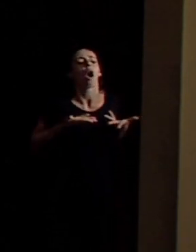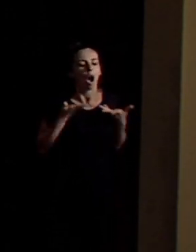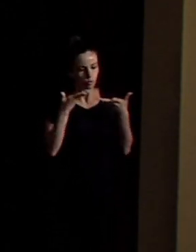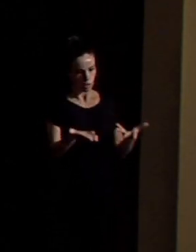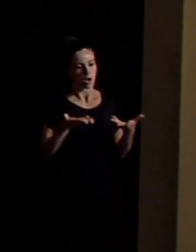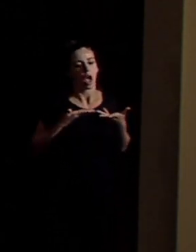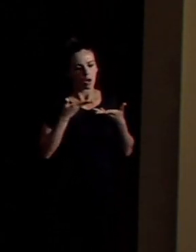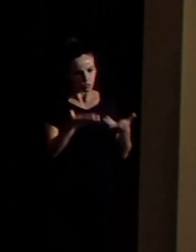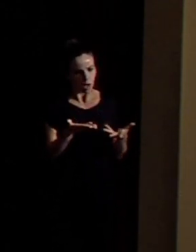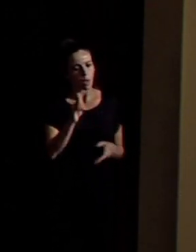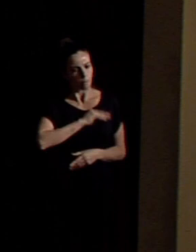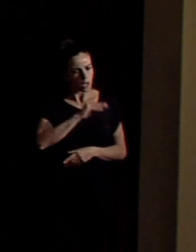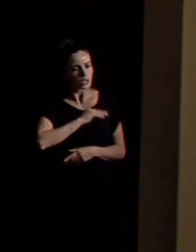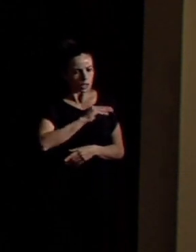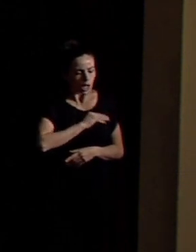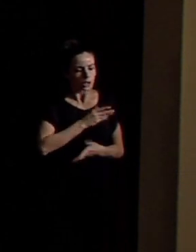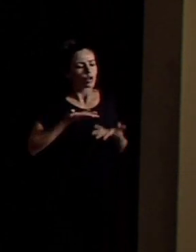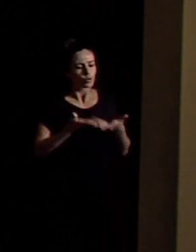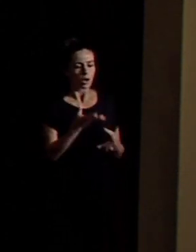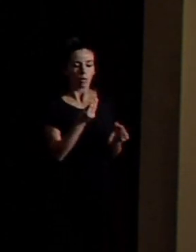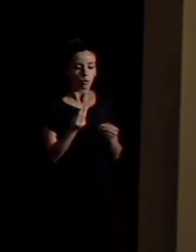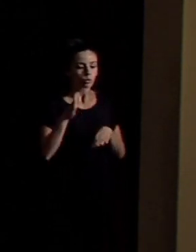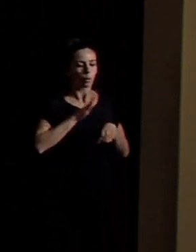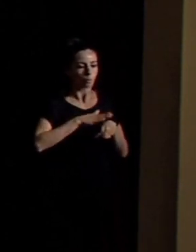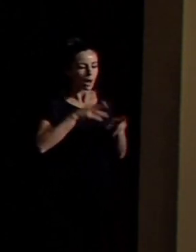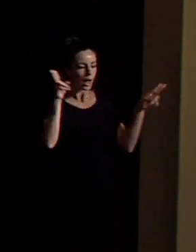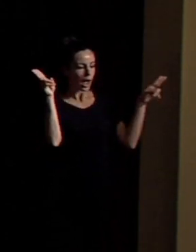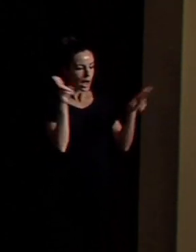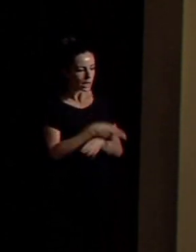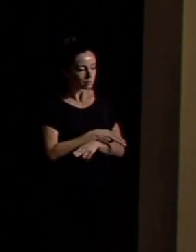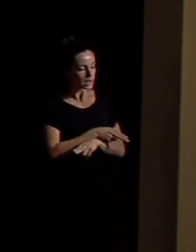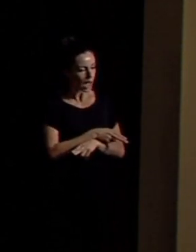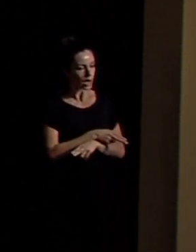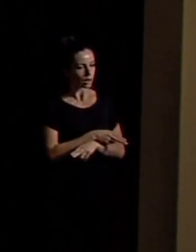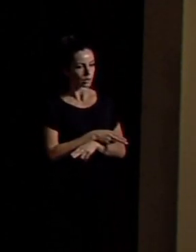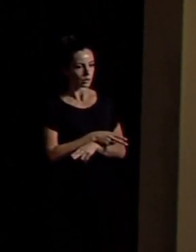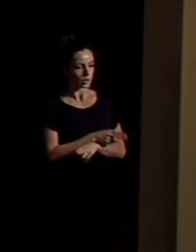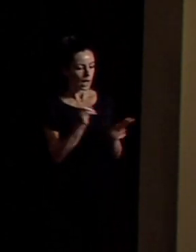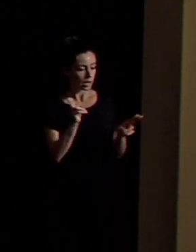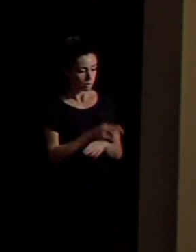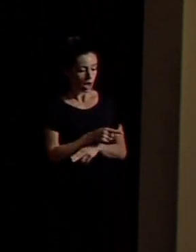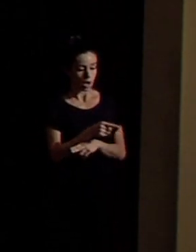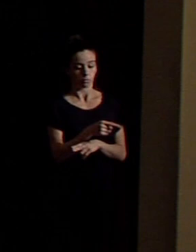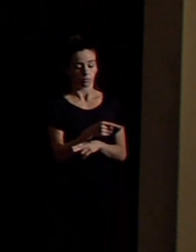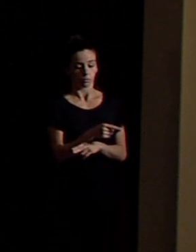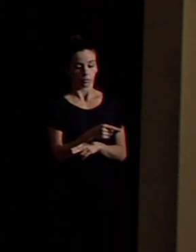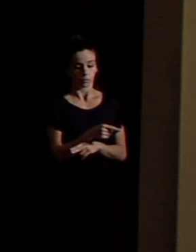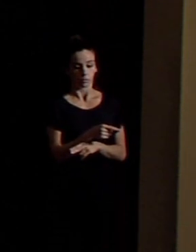¿no?, bastante a esa eliminación, que significa que hoy,